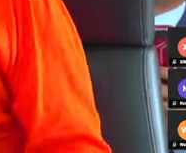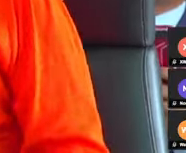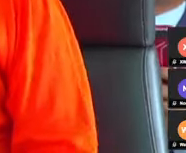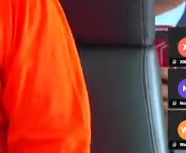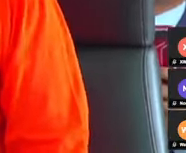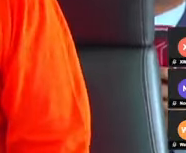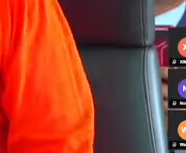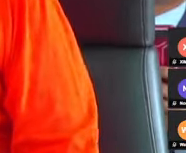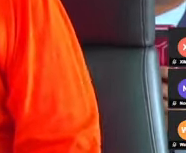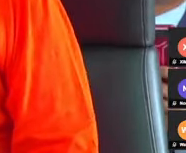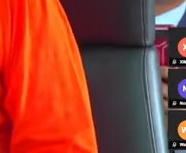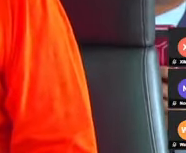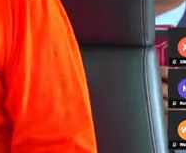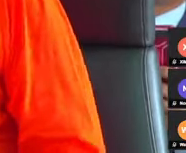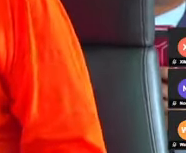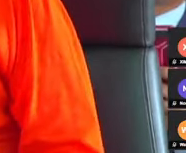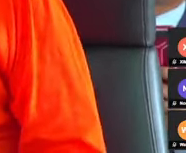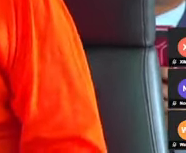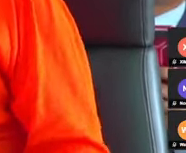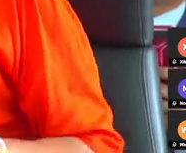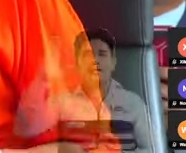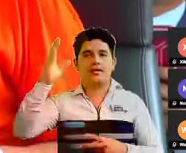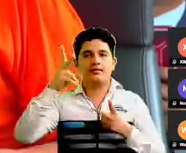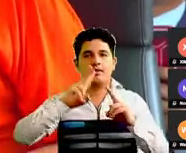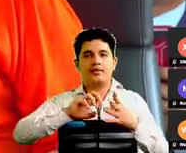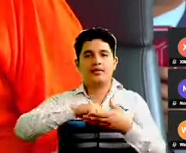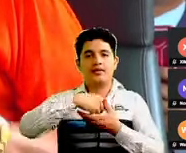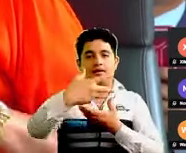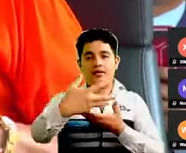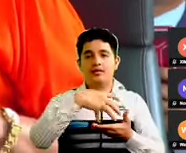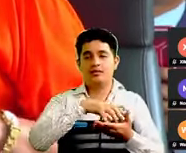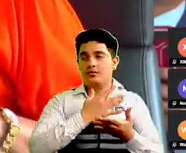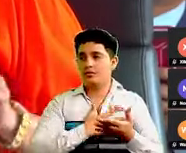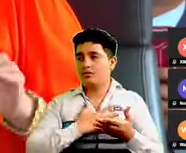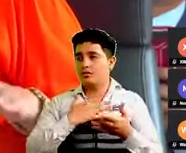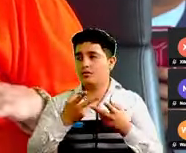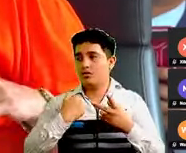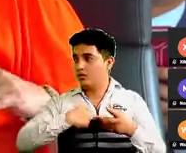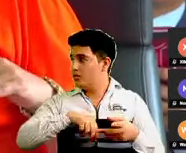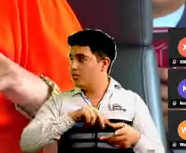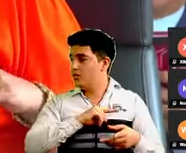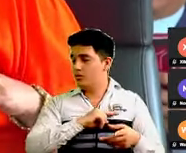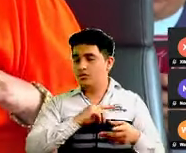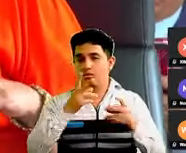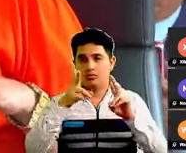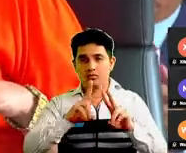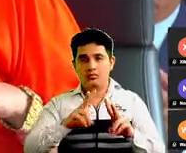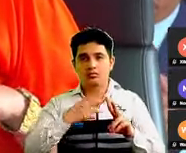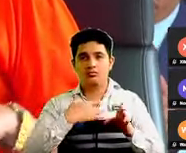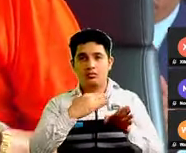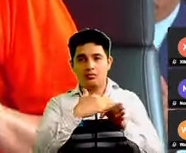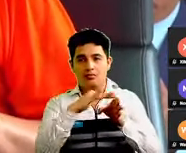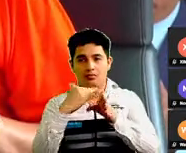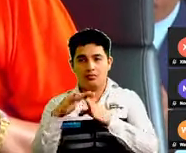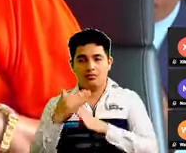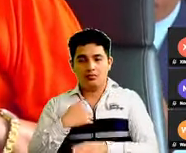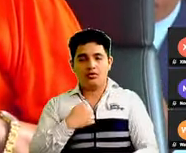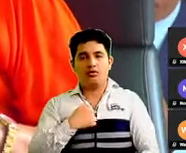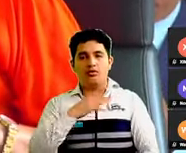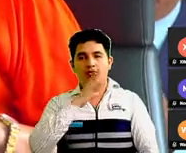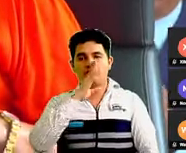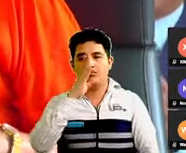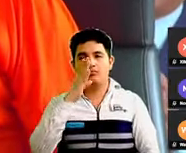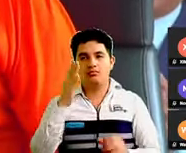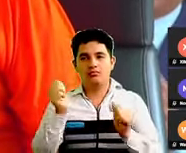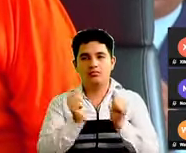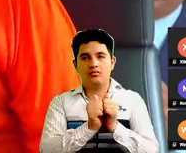que ya hay una ordenanza donde se tomó en cuenta que en los, se puede decir, en los contratos o coordinación, siempre tiene que ir